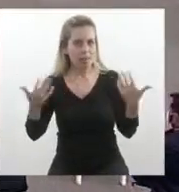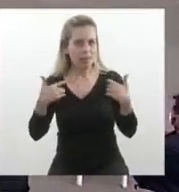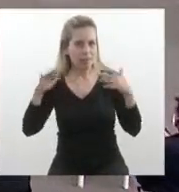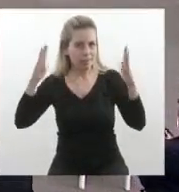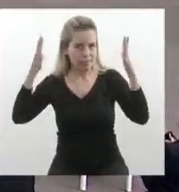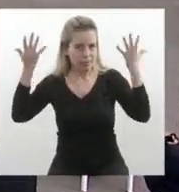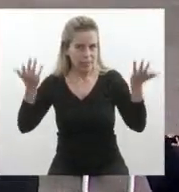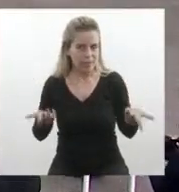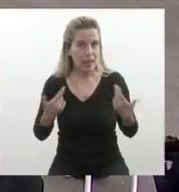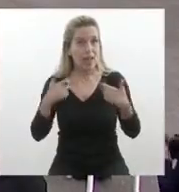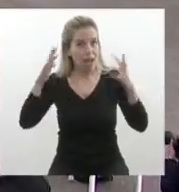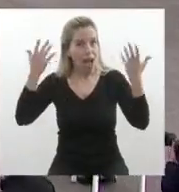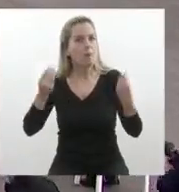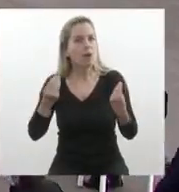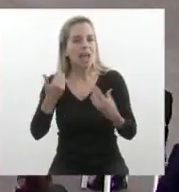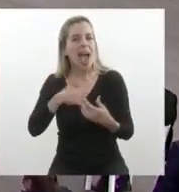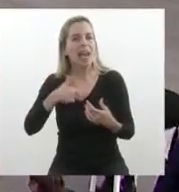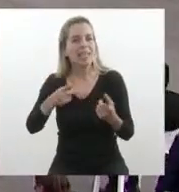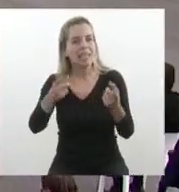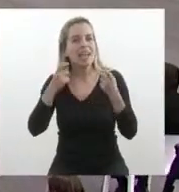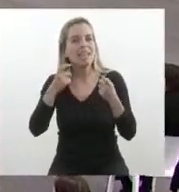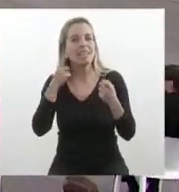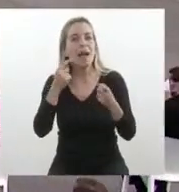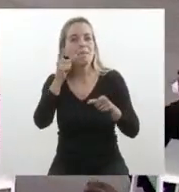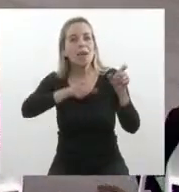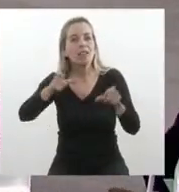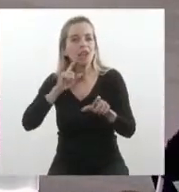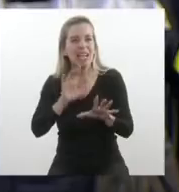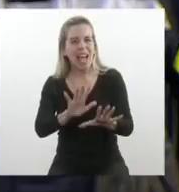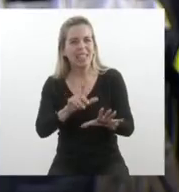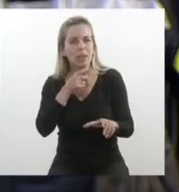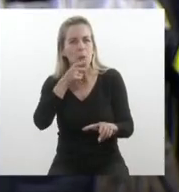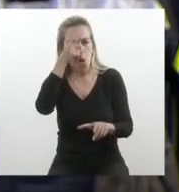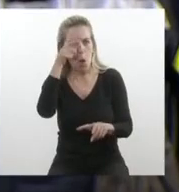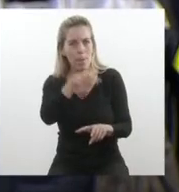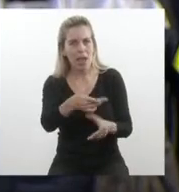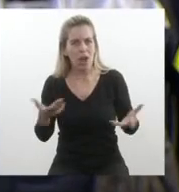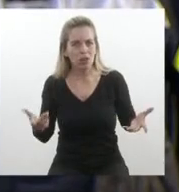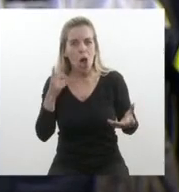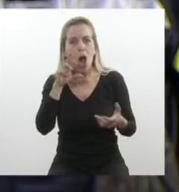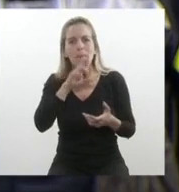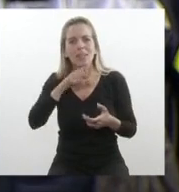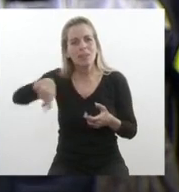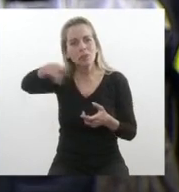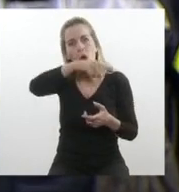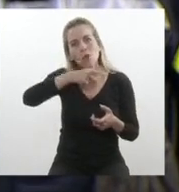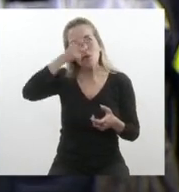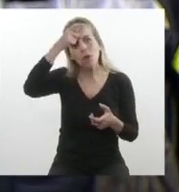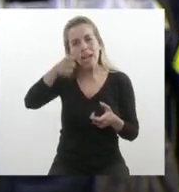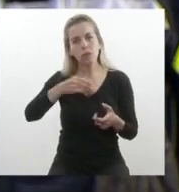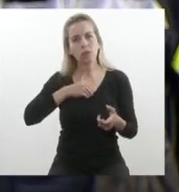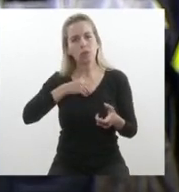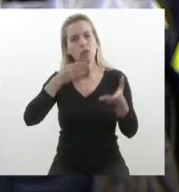Y lo celebro porque la Argentina necesita de hombres y mujeres como ustedes. Hombres y mujeres esencialmente